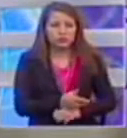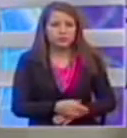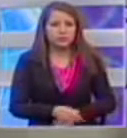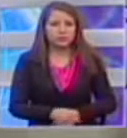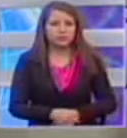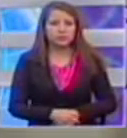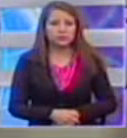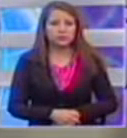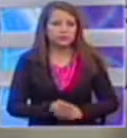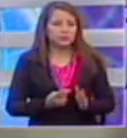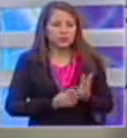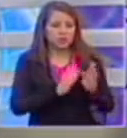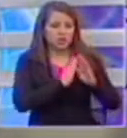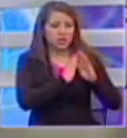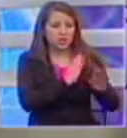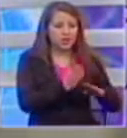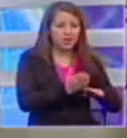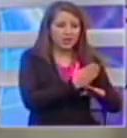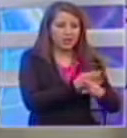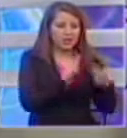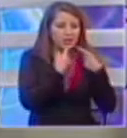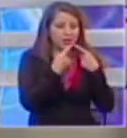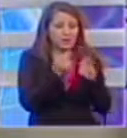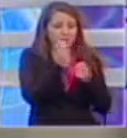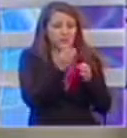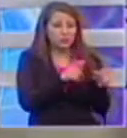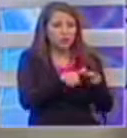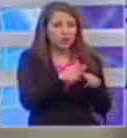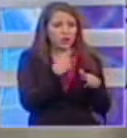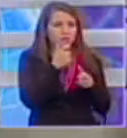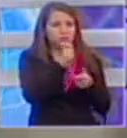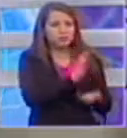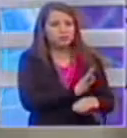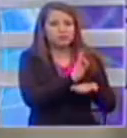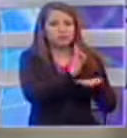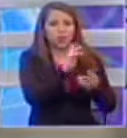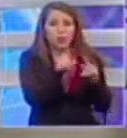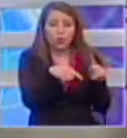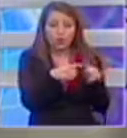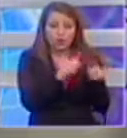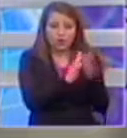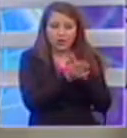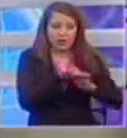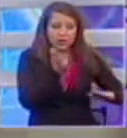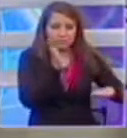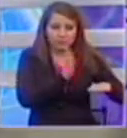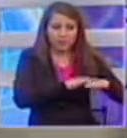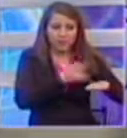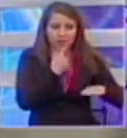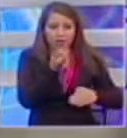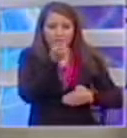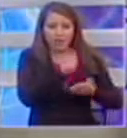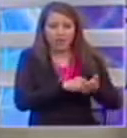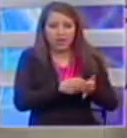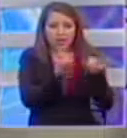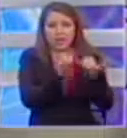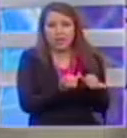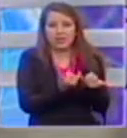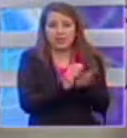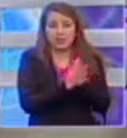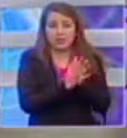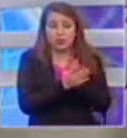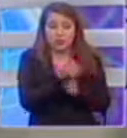de la pre-campaña de un movimiento de un determinado candidato, cuando no hay un llamado a elecciones en este momento, o por lo menos